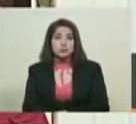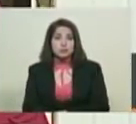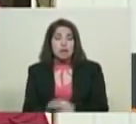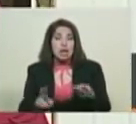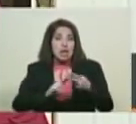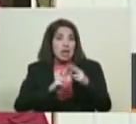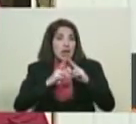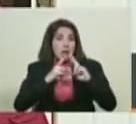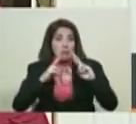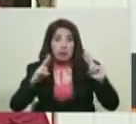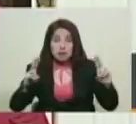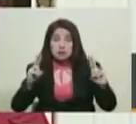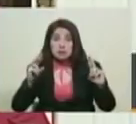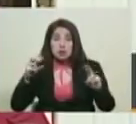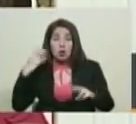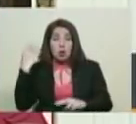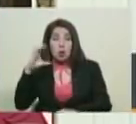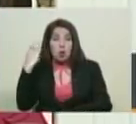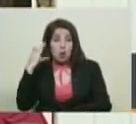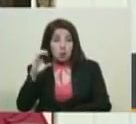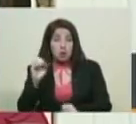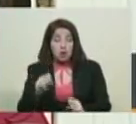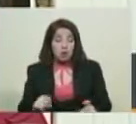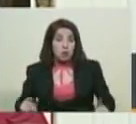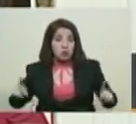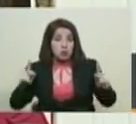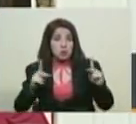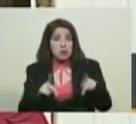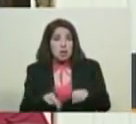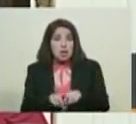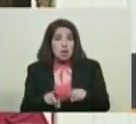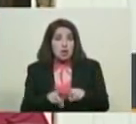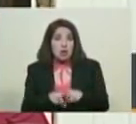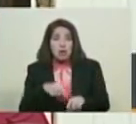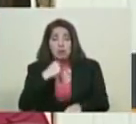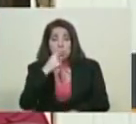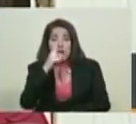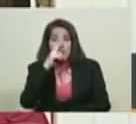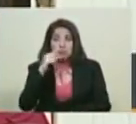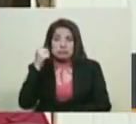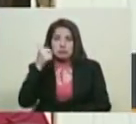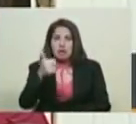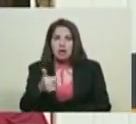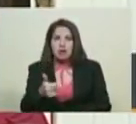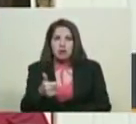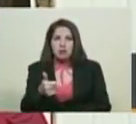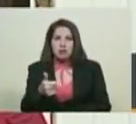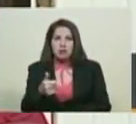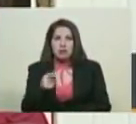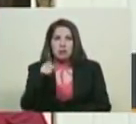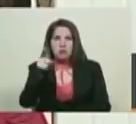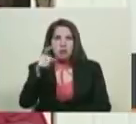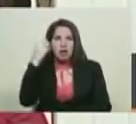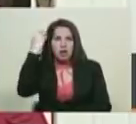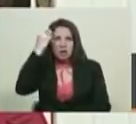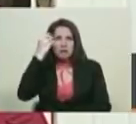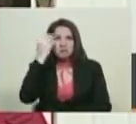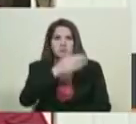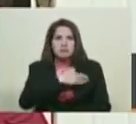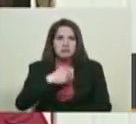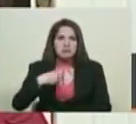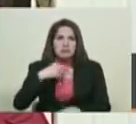Colombia es una oportunidad, como me lo dijeron ustedes hace más de un año. Muchos de ustedes aspiran a volver a sus